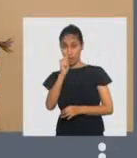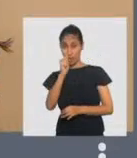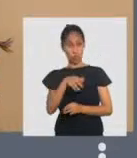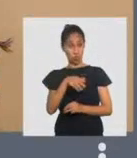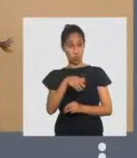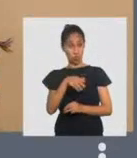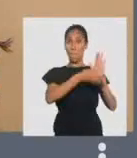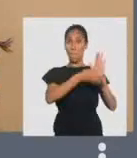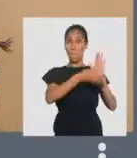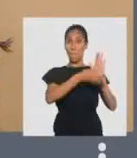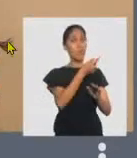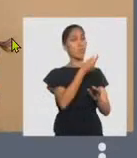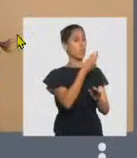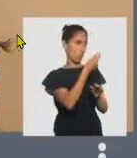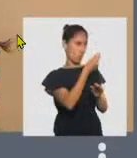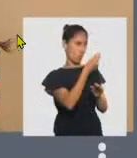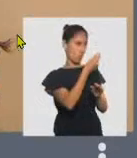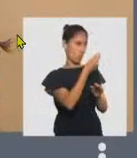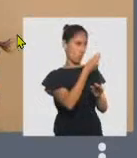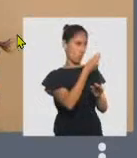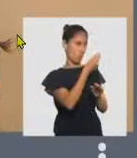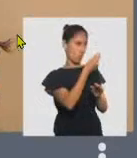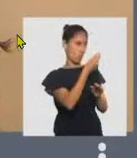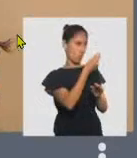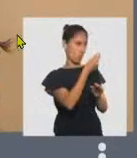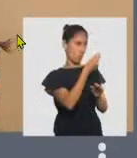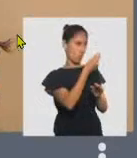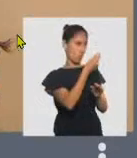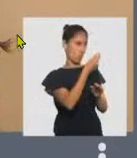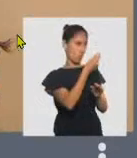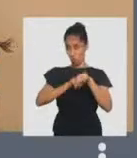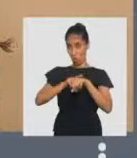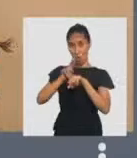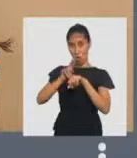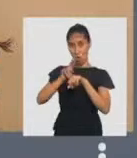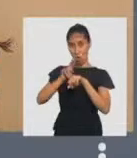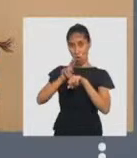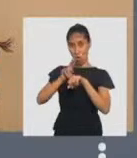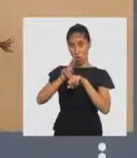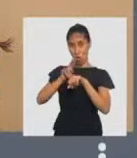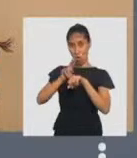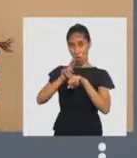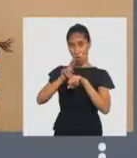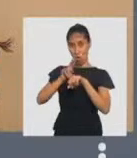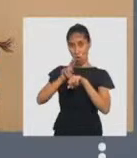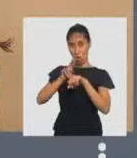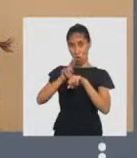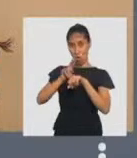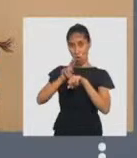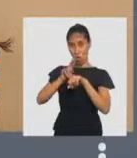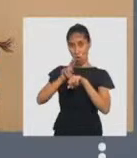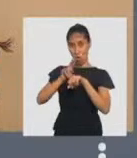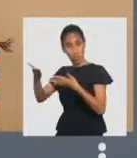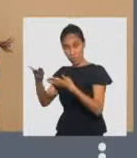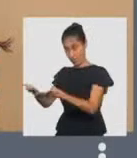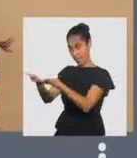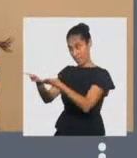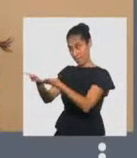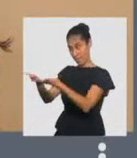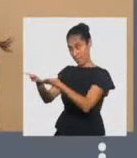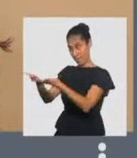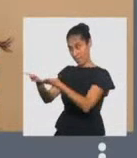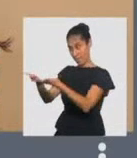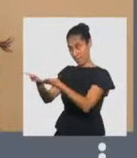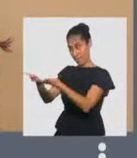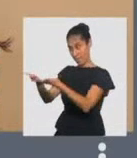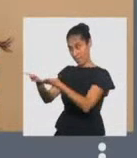entidad prestataria que tiene por objetivo recuperar o asegurar el cumplimiento de una obligación o